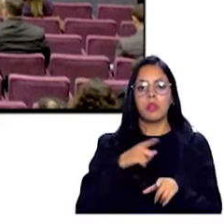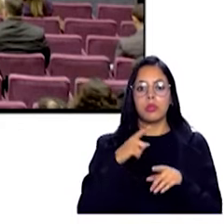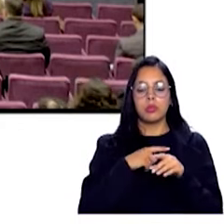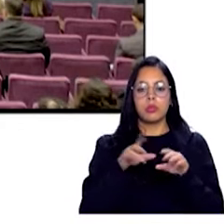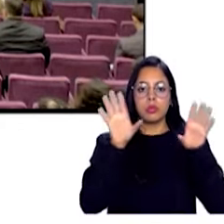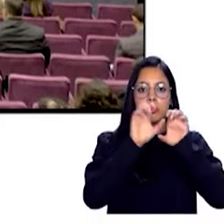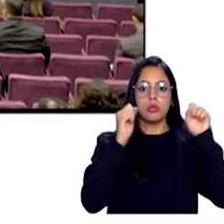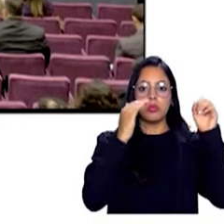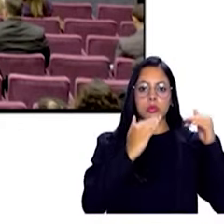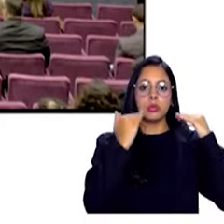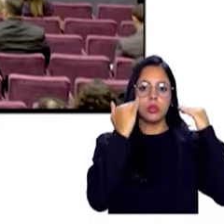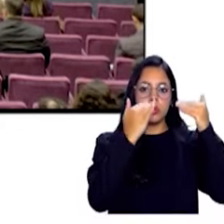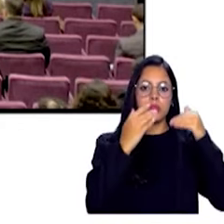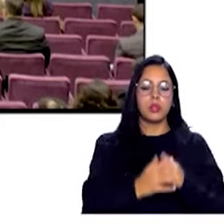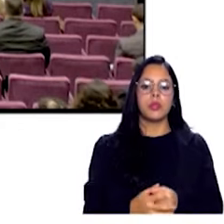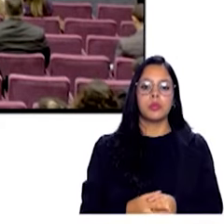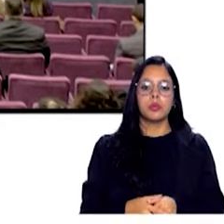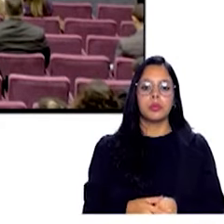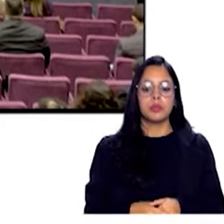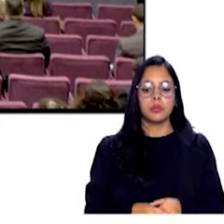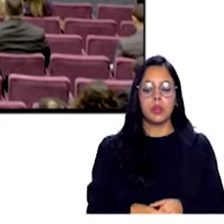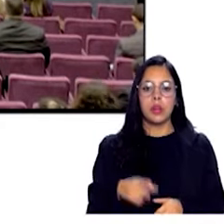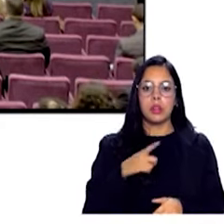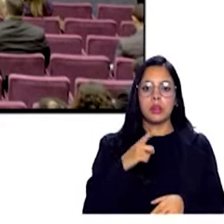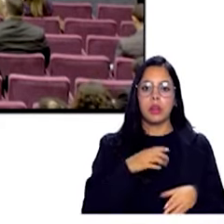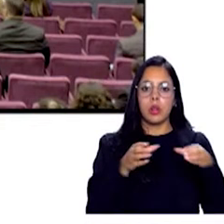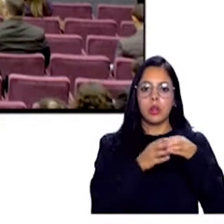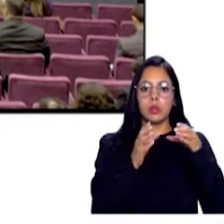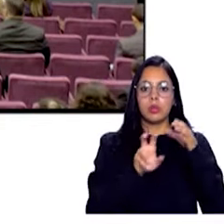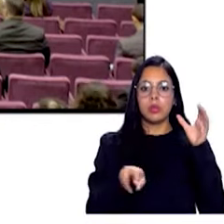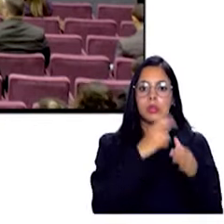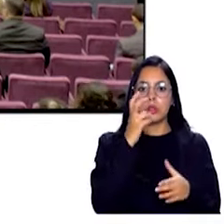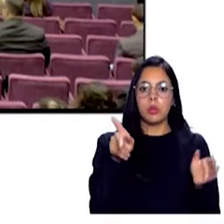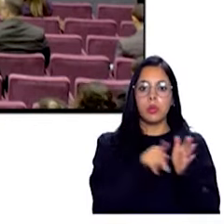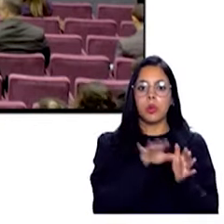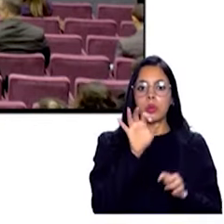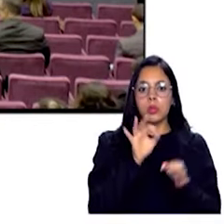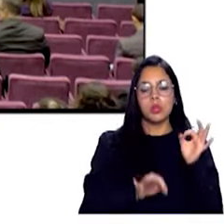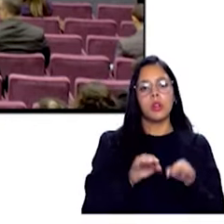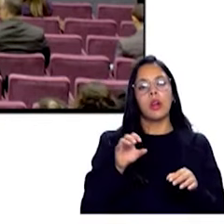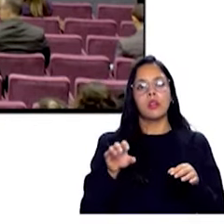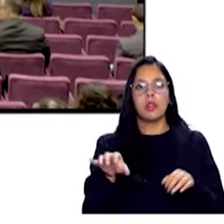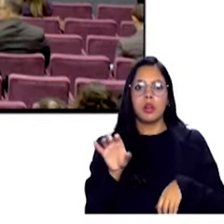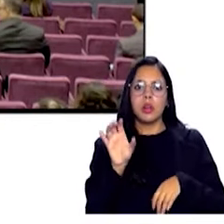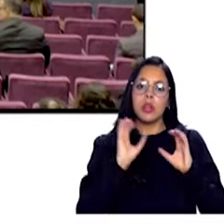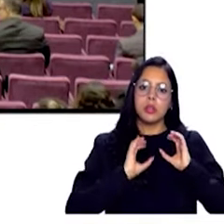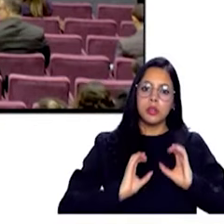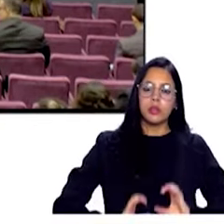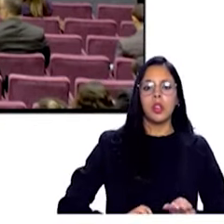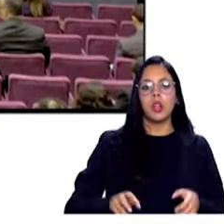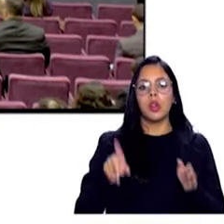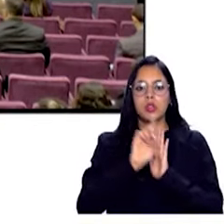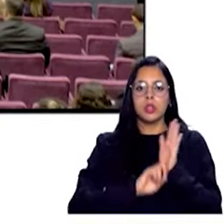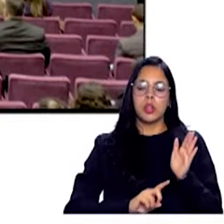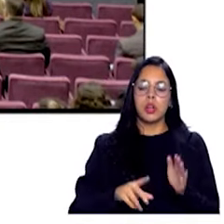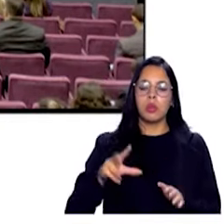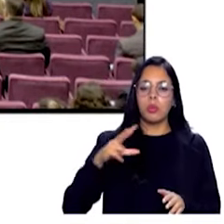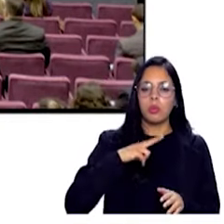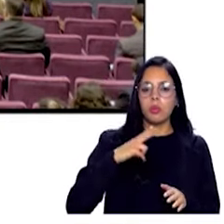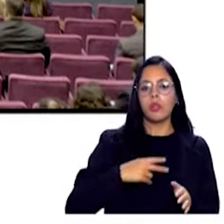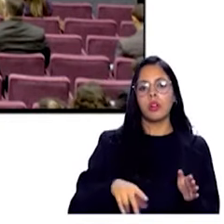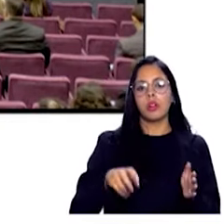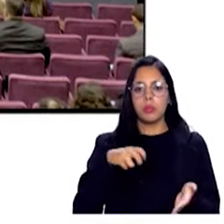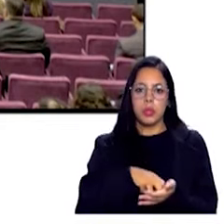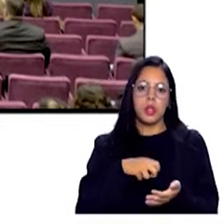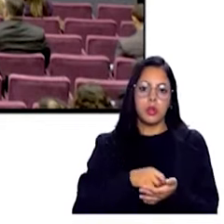de justicia Una civil derecho privado otra penal a la pertenecemos y y una